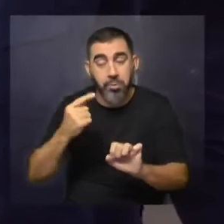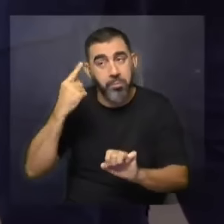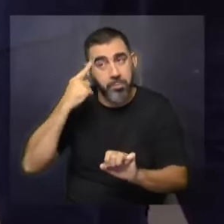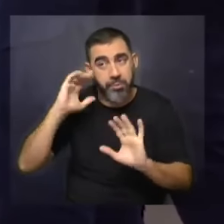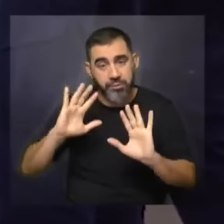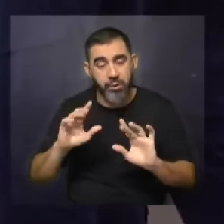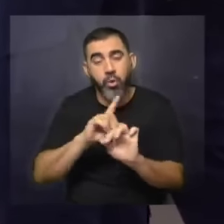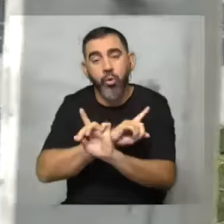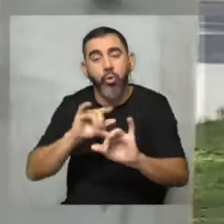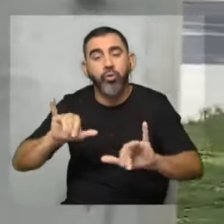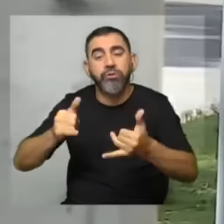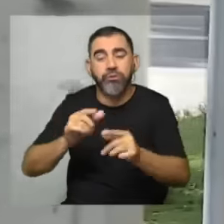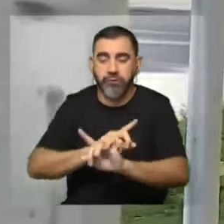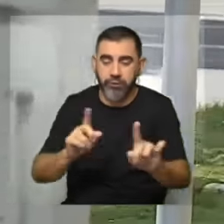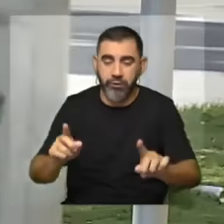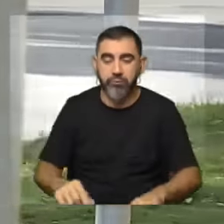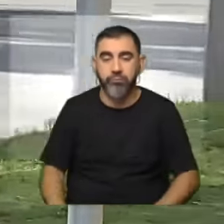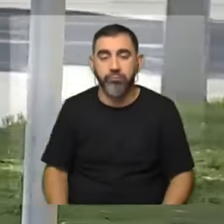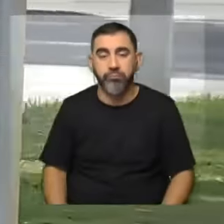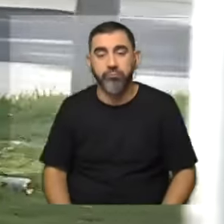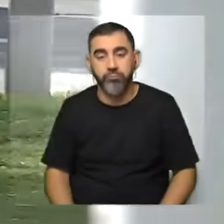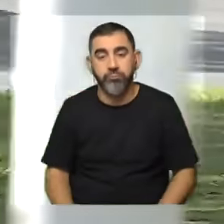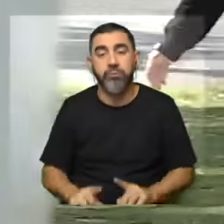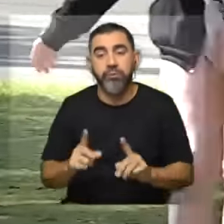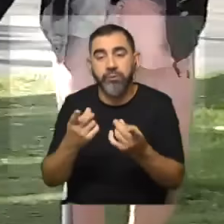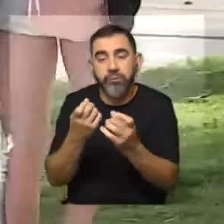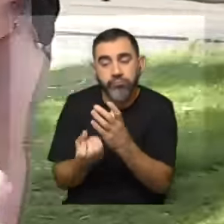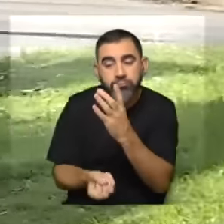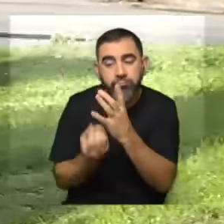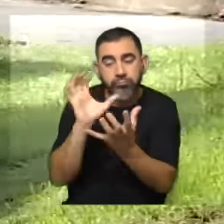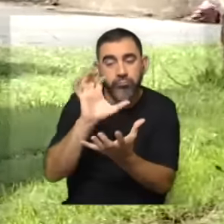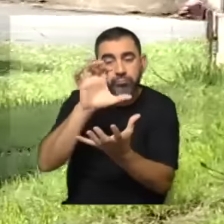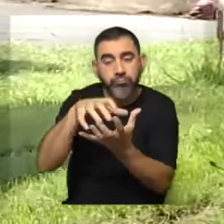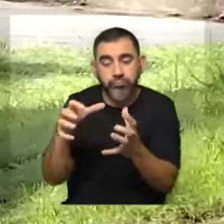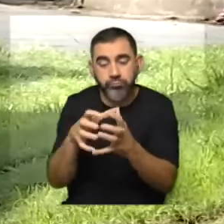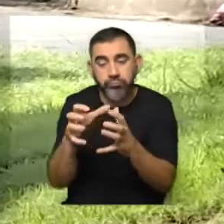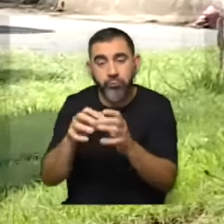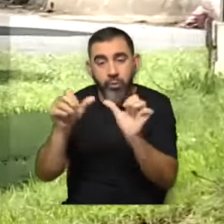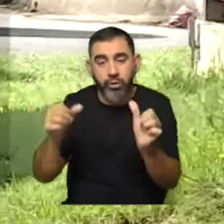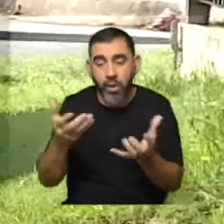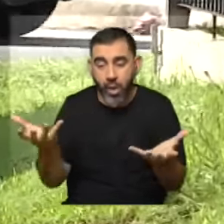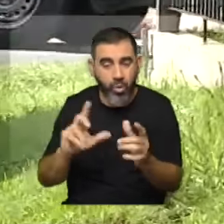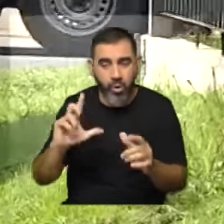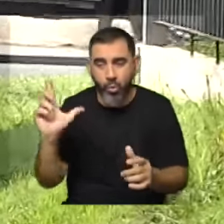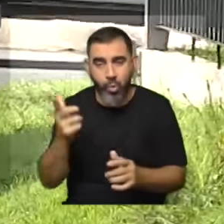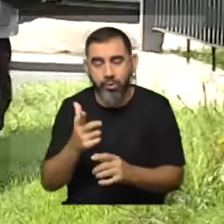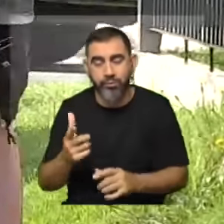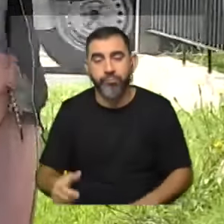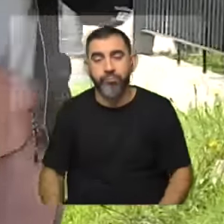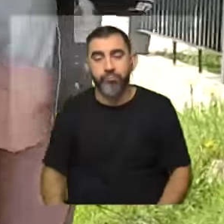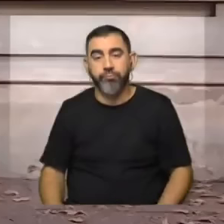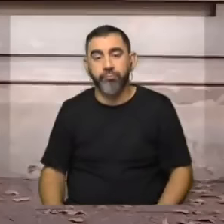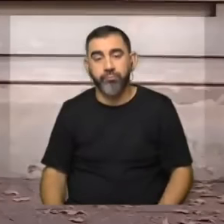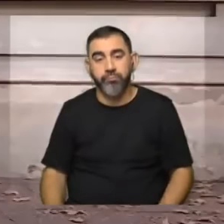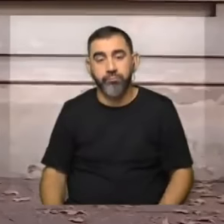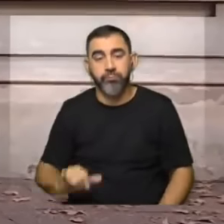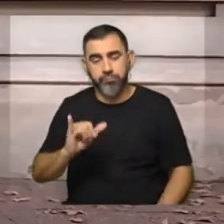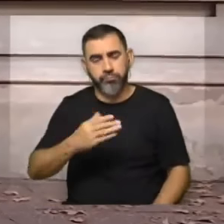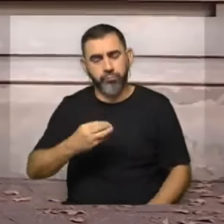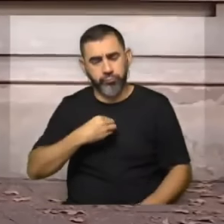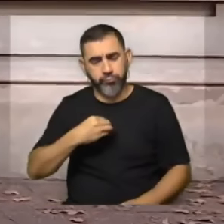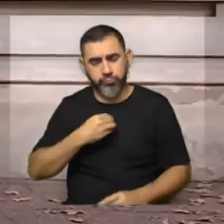pero no de inmediato es decir esto implica crear un área específica para hacer esto que l hoy no lo tiene por tanto si bien Estamos a las órdenes para